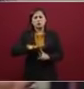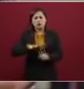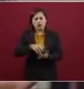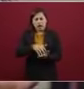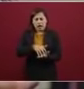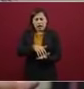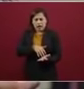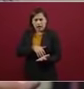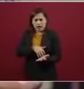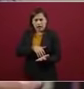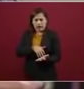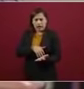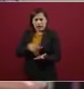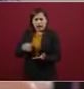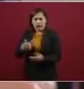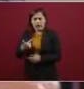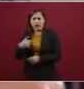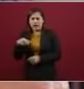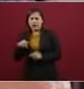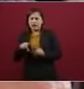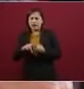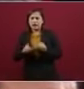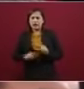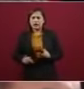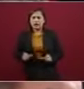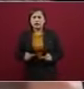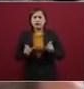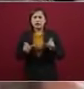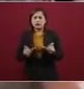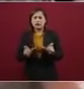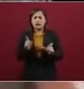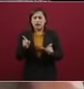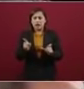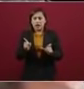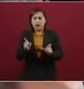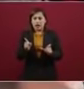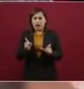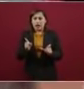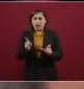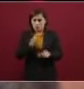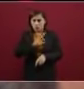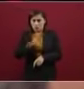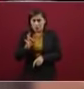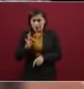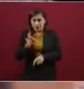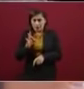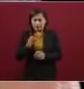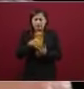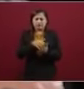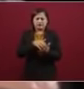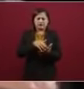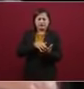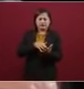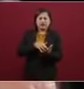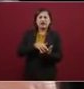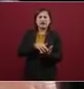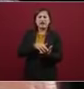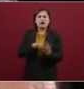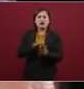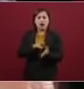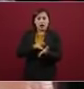ejercicio de la Guardia Nacional. Esto se lo pregunto. ¿Condiciones para qué? Recursos para que la austeridad republicana